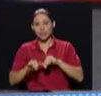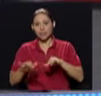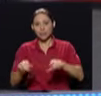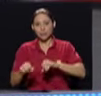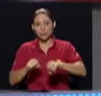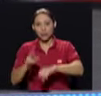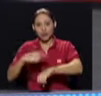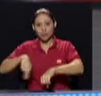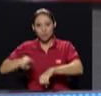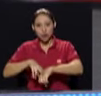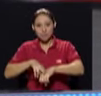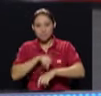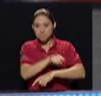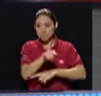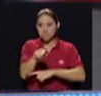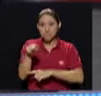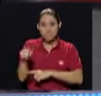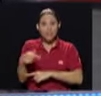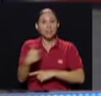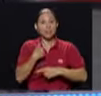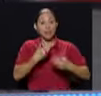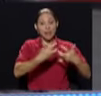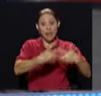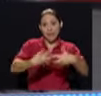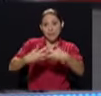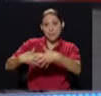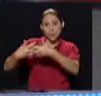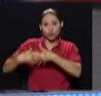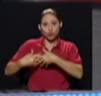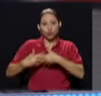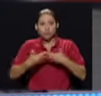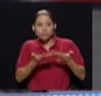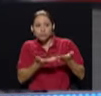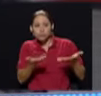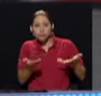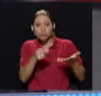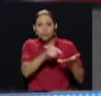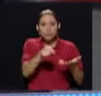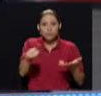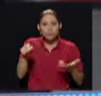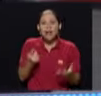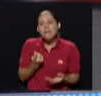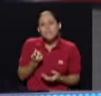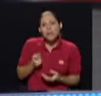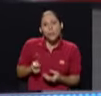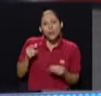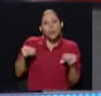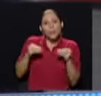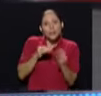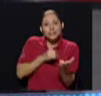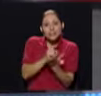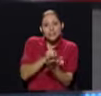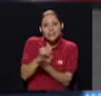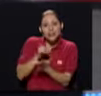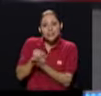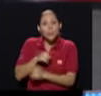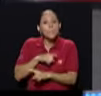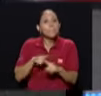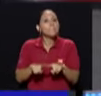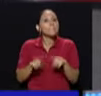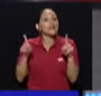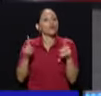equipos. Nos falta tal vez un poquito más de investigación, pero relacionada con otras